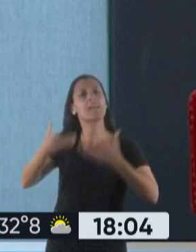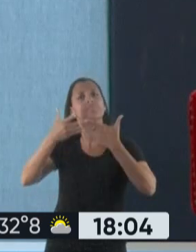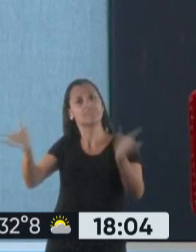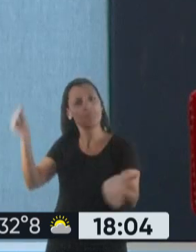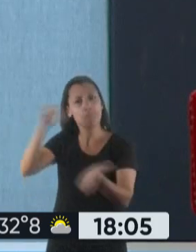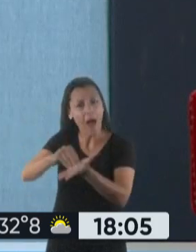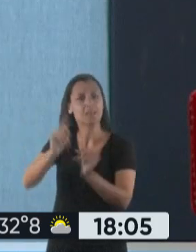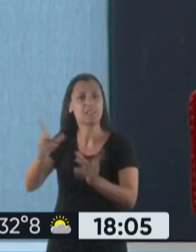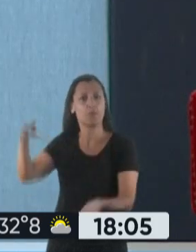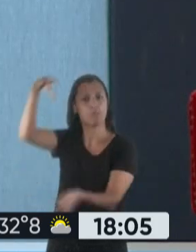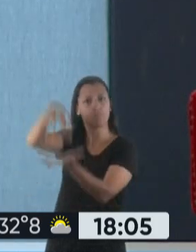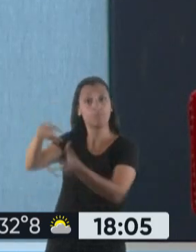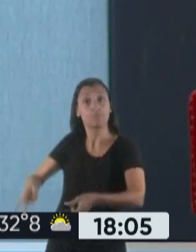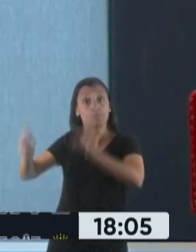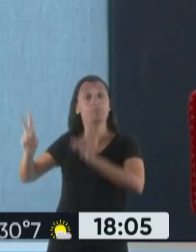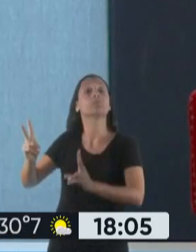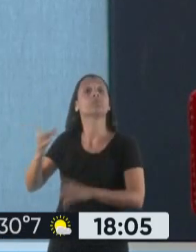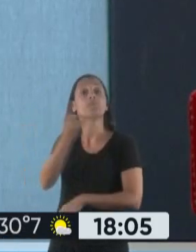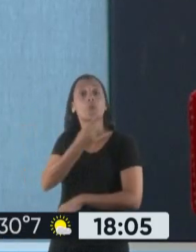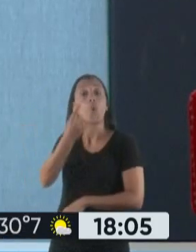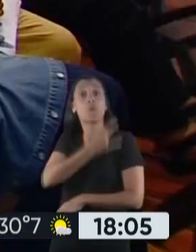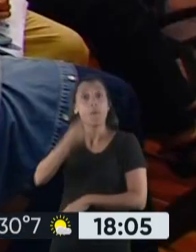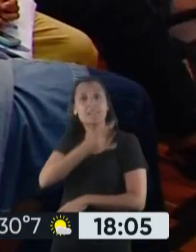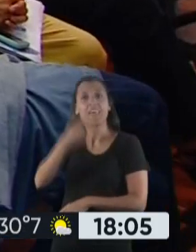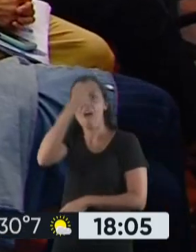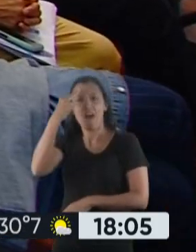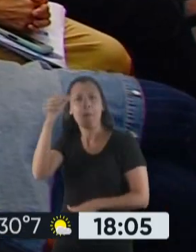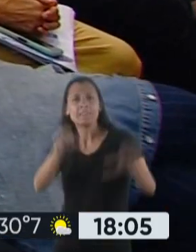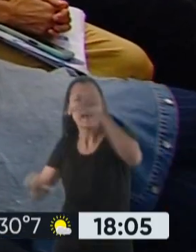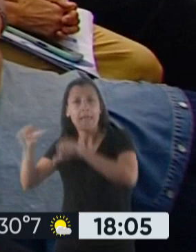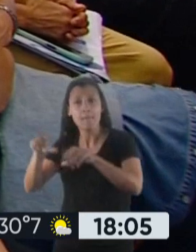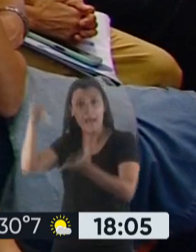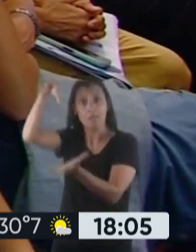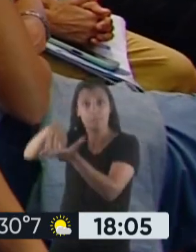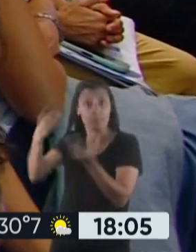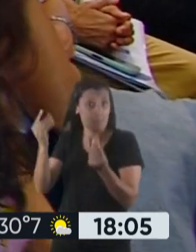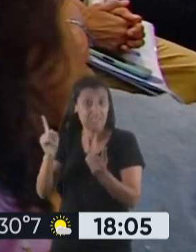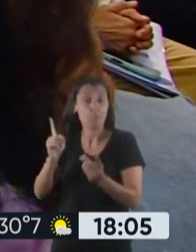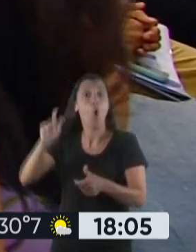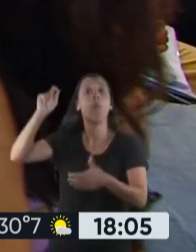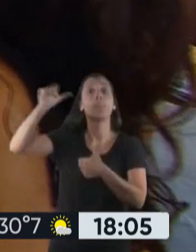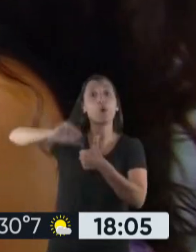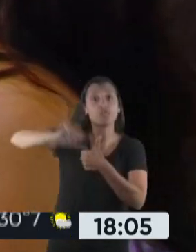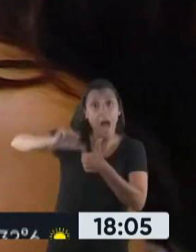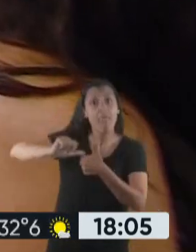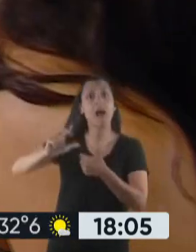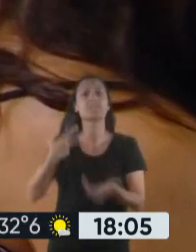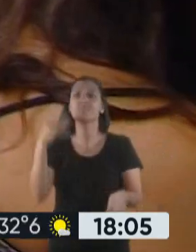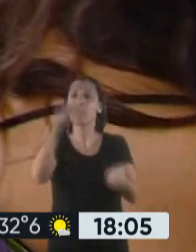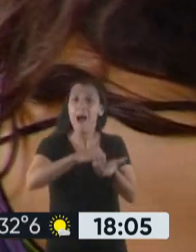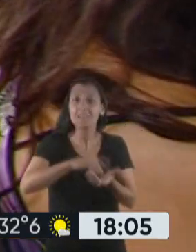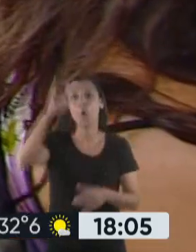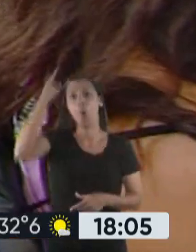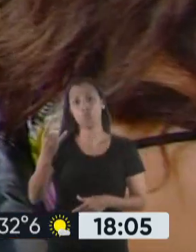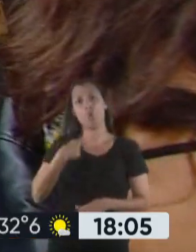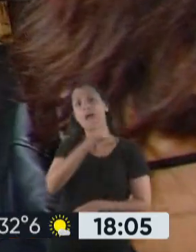el edificio de la Facultad de Farmacia y Bioquímica en Posadas. Y fuimos a Ushuaia, al